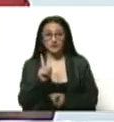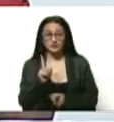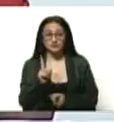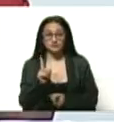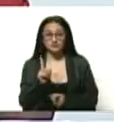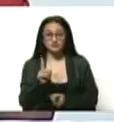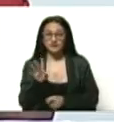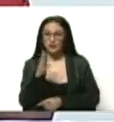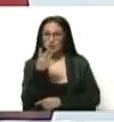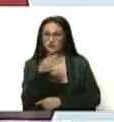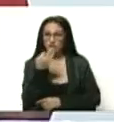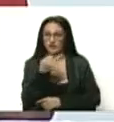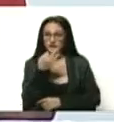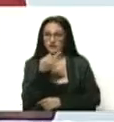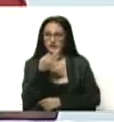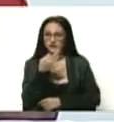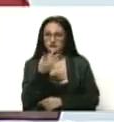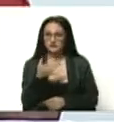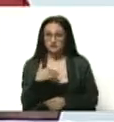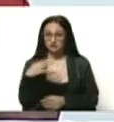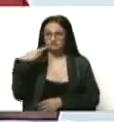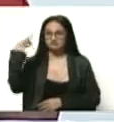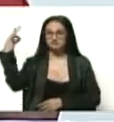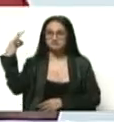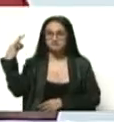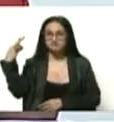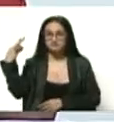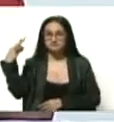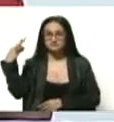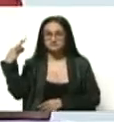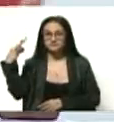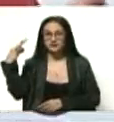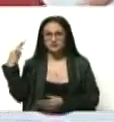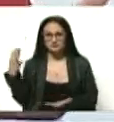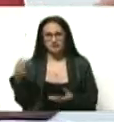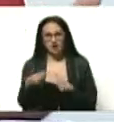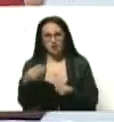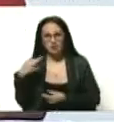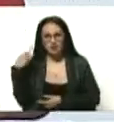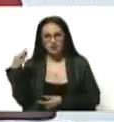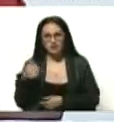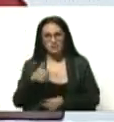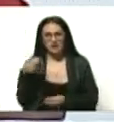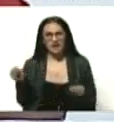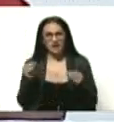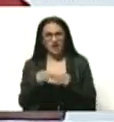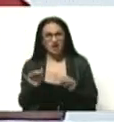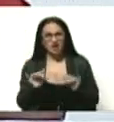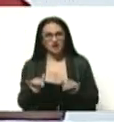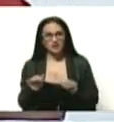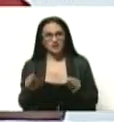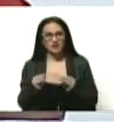a las 4 de la tarde, salí electo. ¿Y cómo saliste electo si era más de lo mismo?